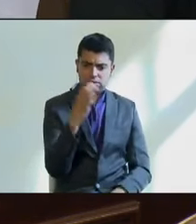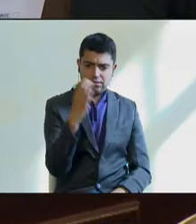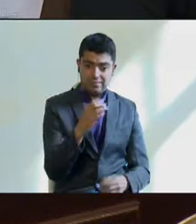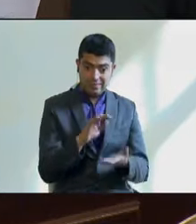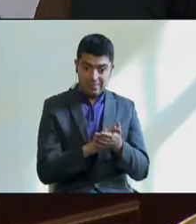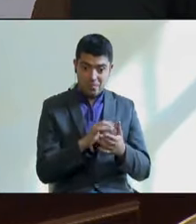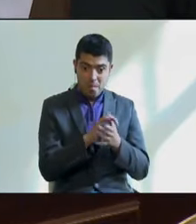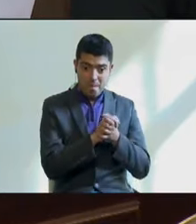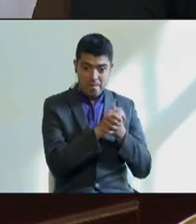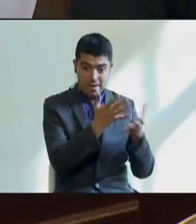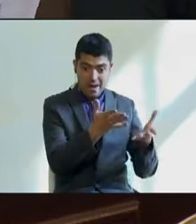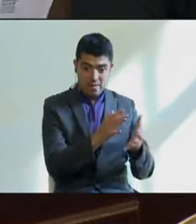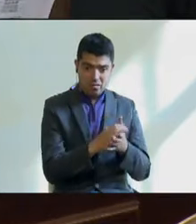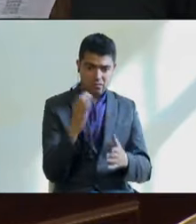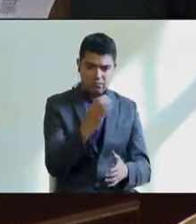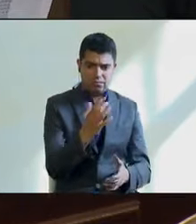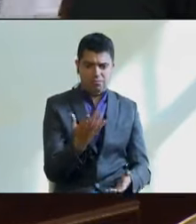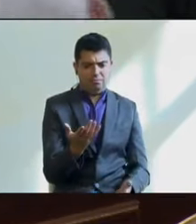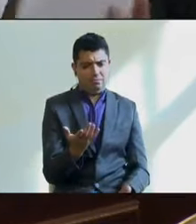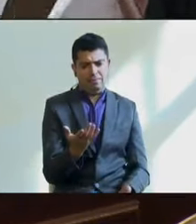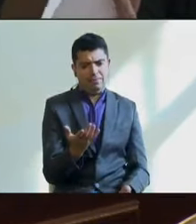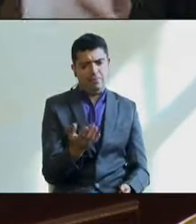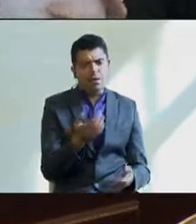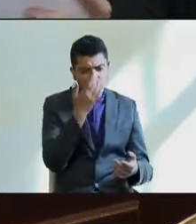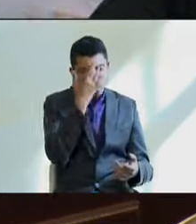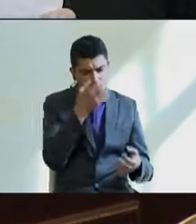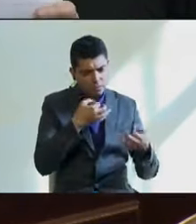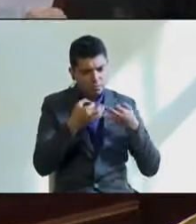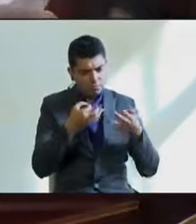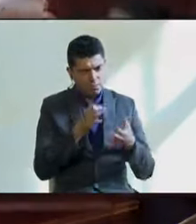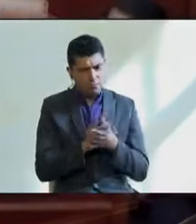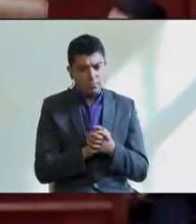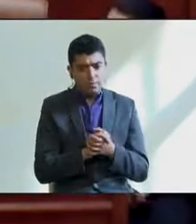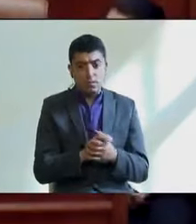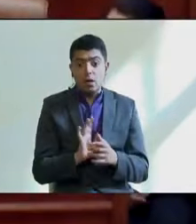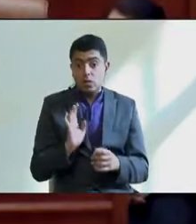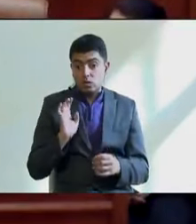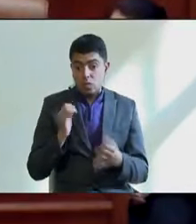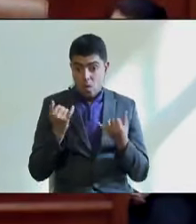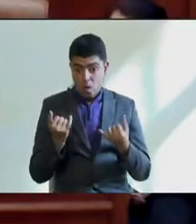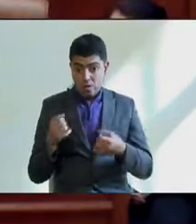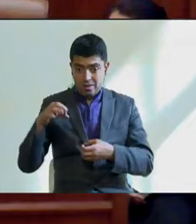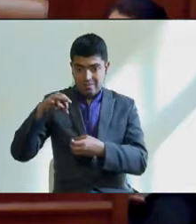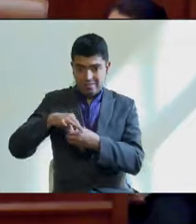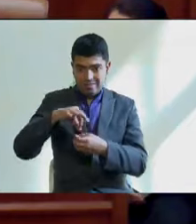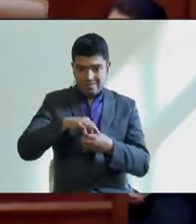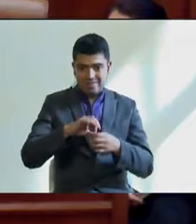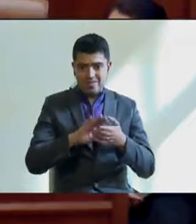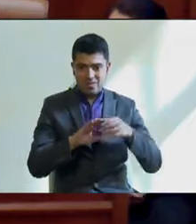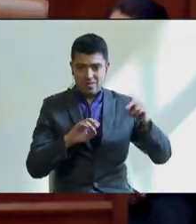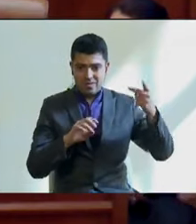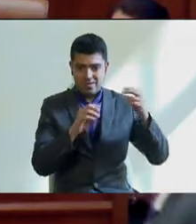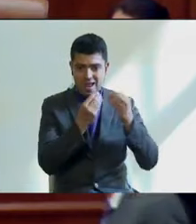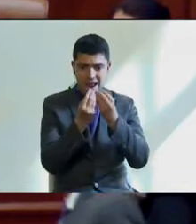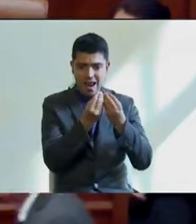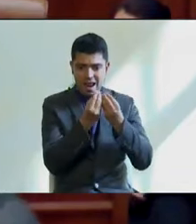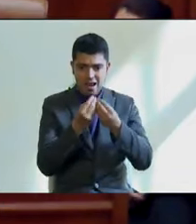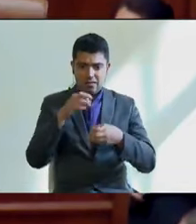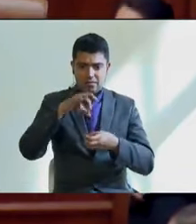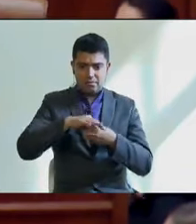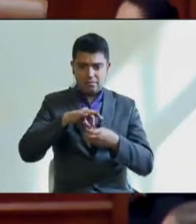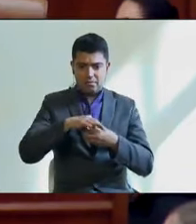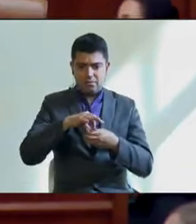opongo a que el proyecto de ley se vote como lo votamos en la comisión segunda yo